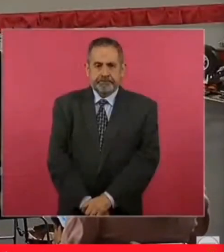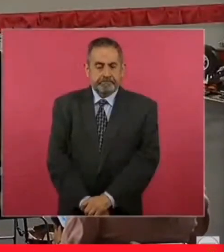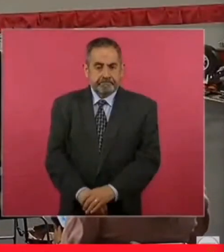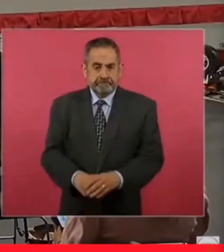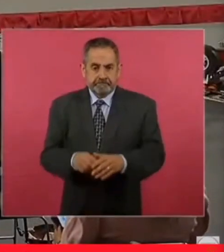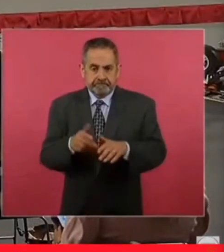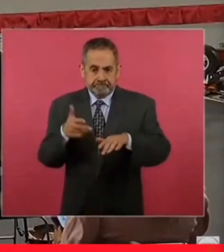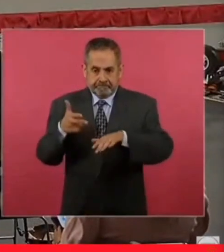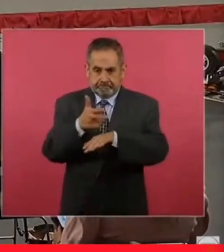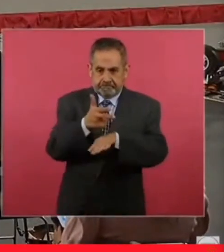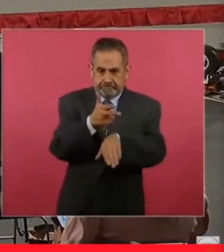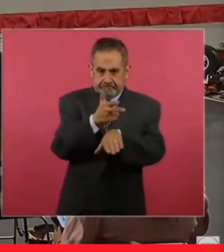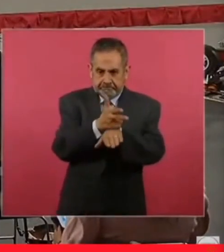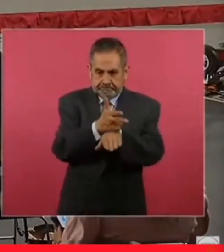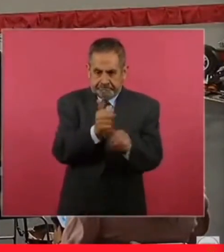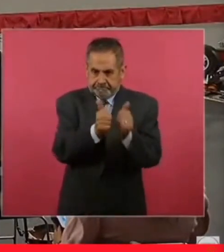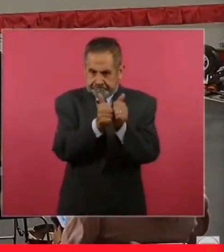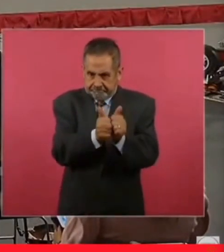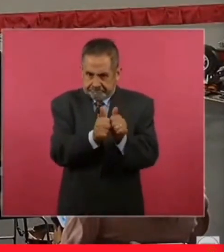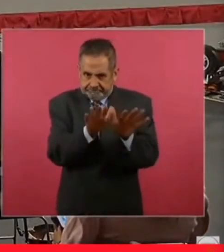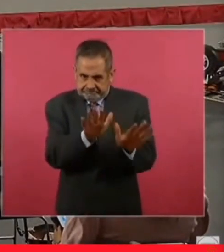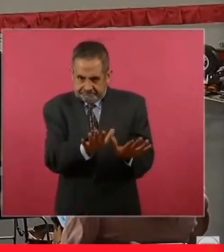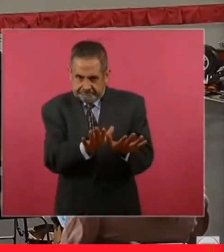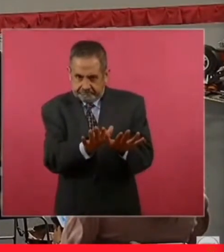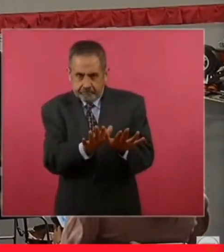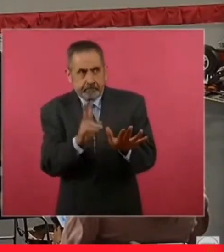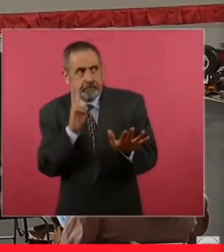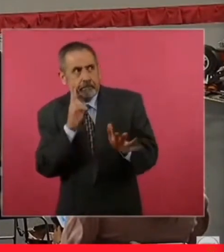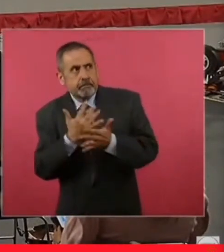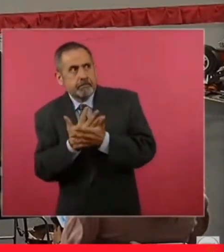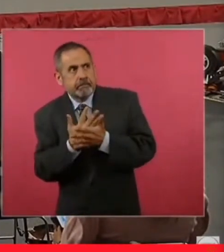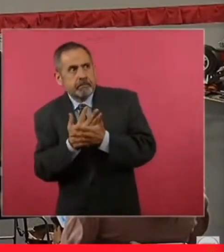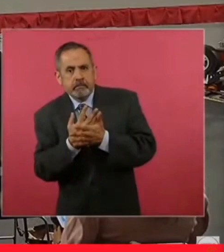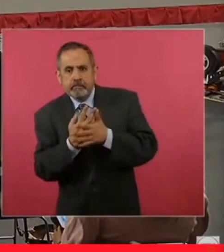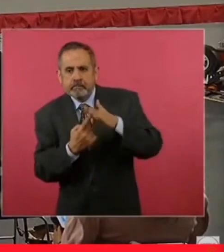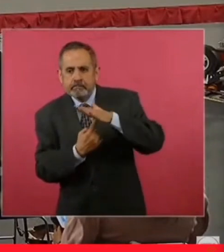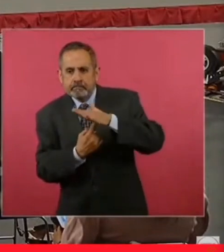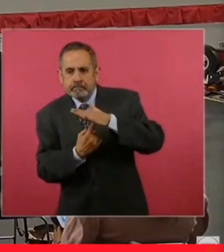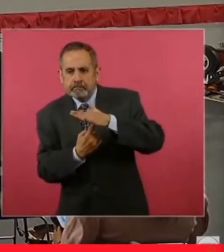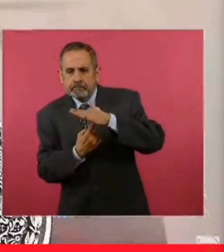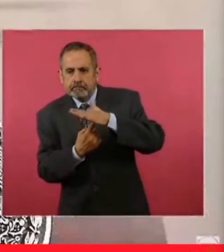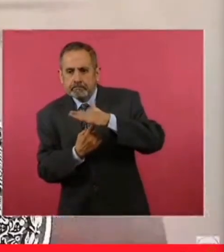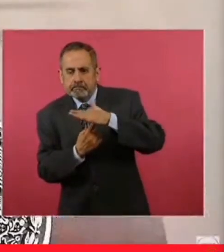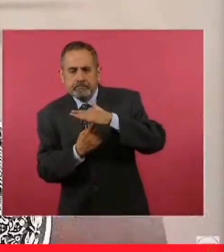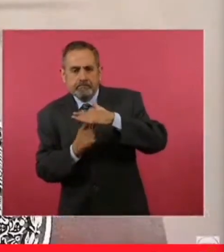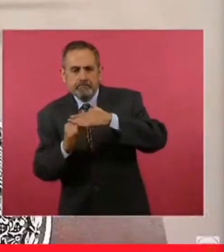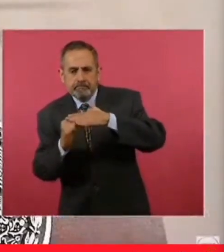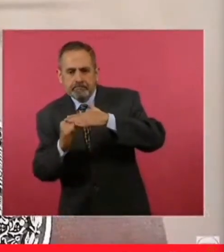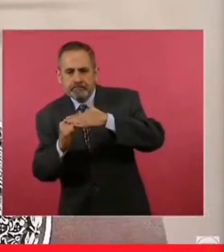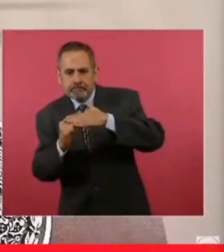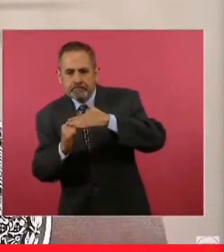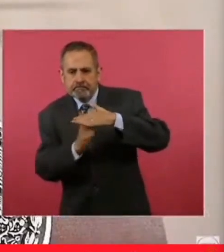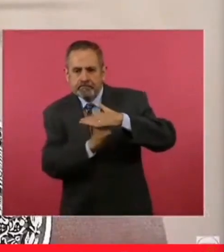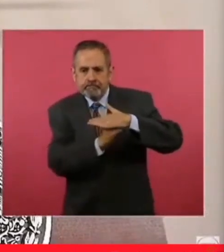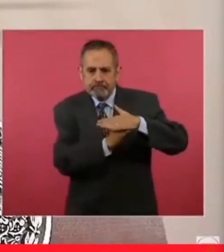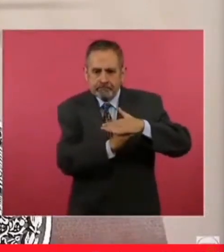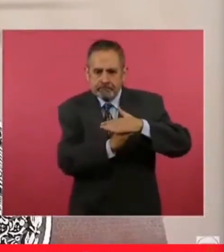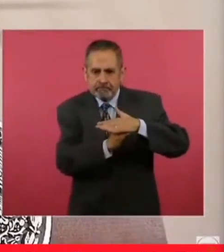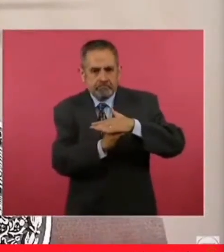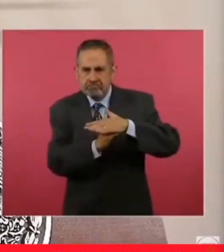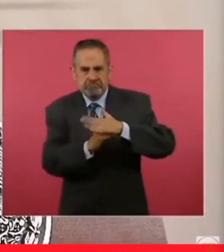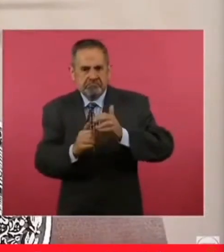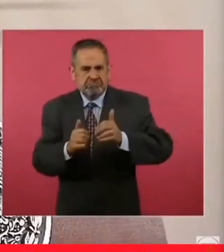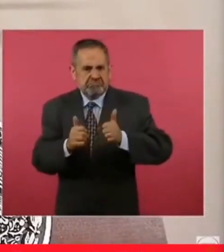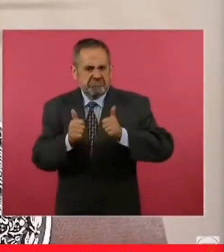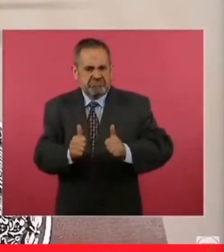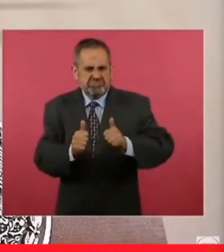nosotros habíamos esperado. Es decir, está una estructura todavía mucho más resistente de lo que habíamos proyectado. Tenemos